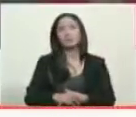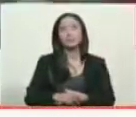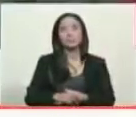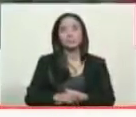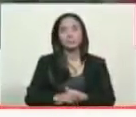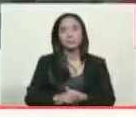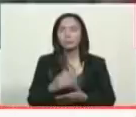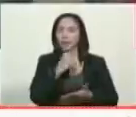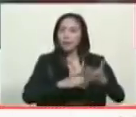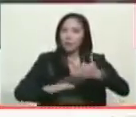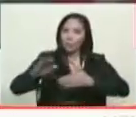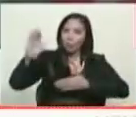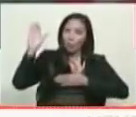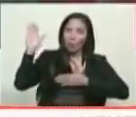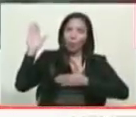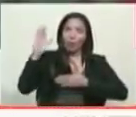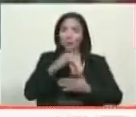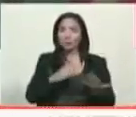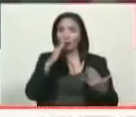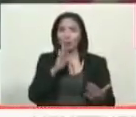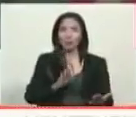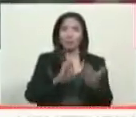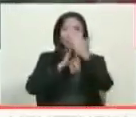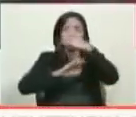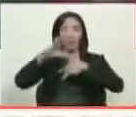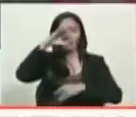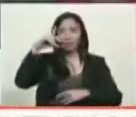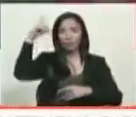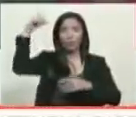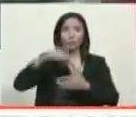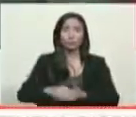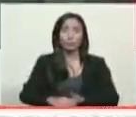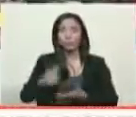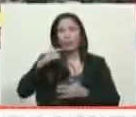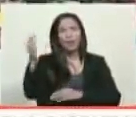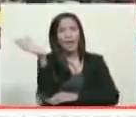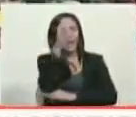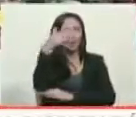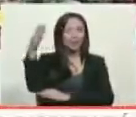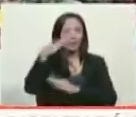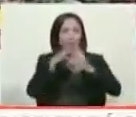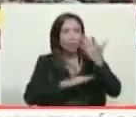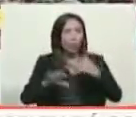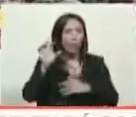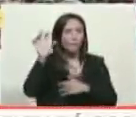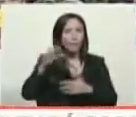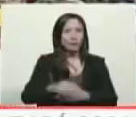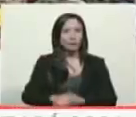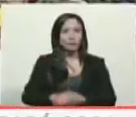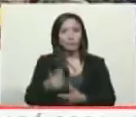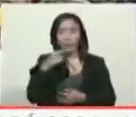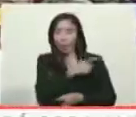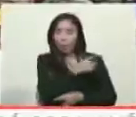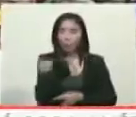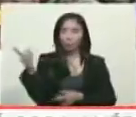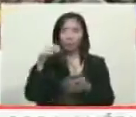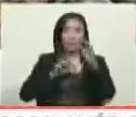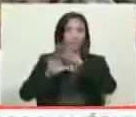jura ante Dios, ante la bandera nacional y ante ustedes, el